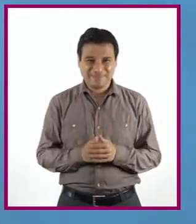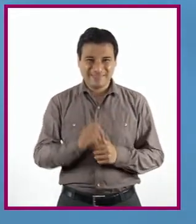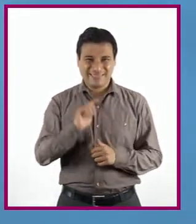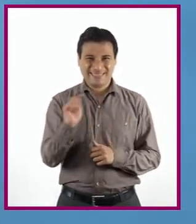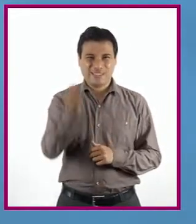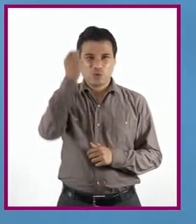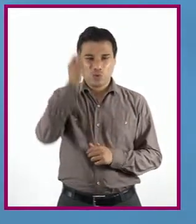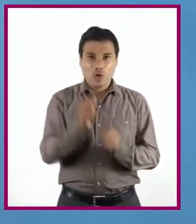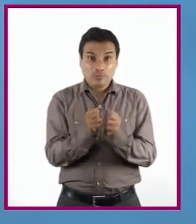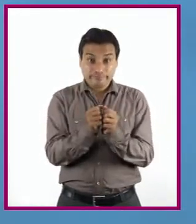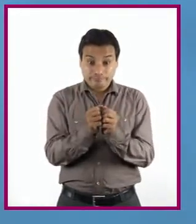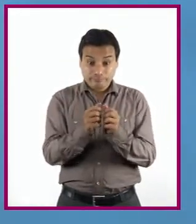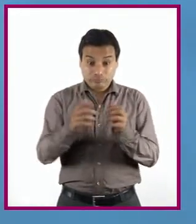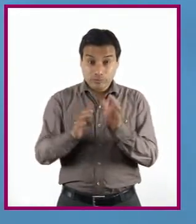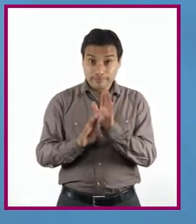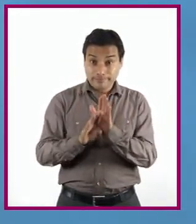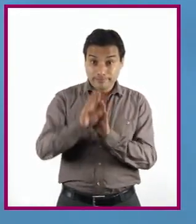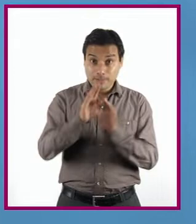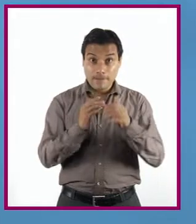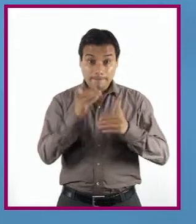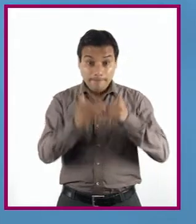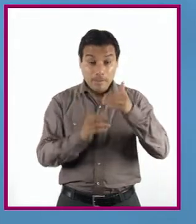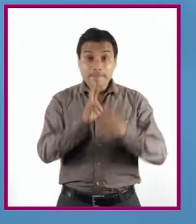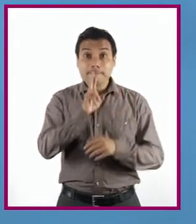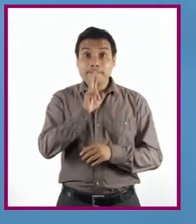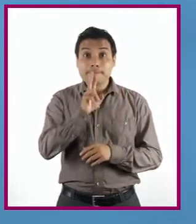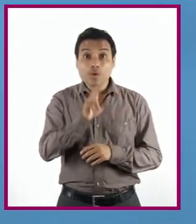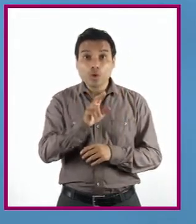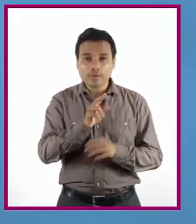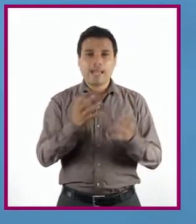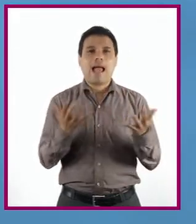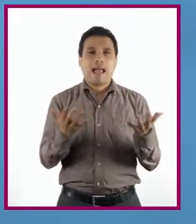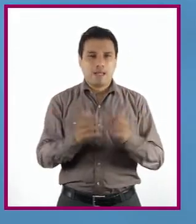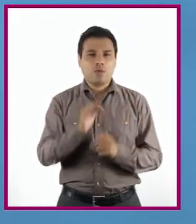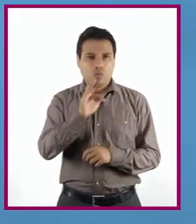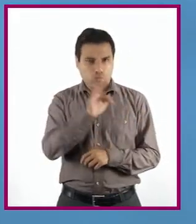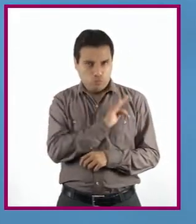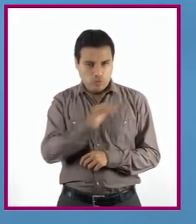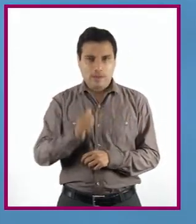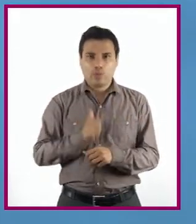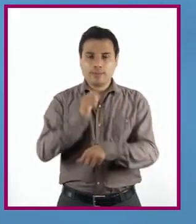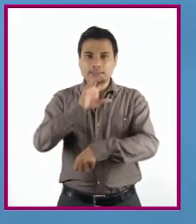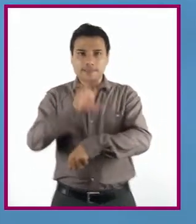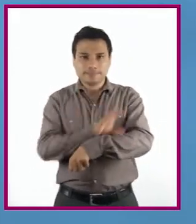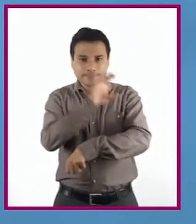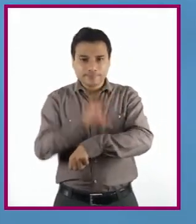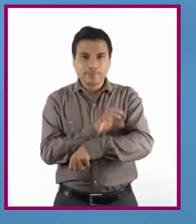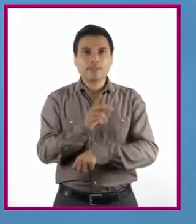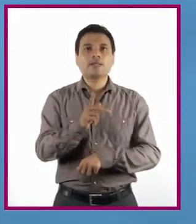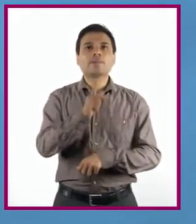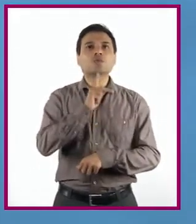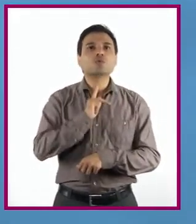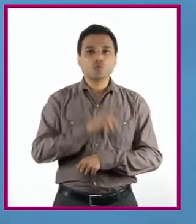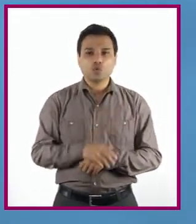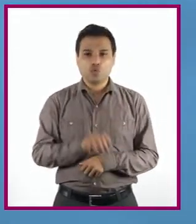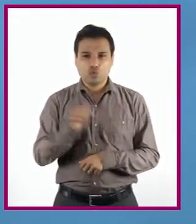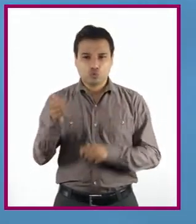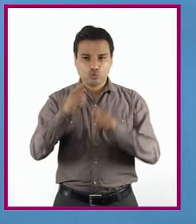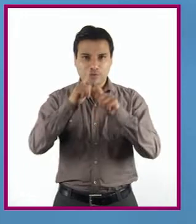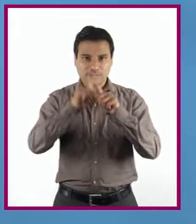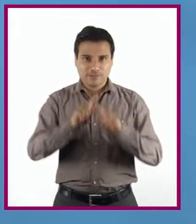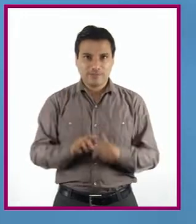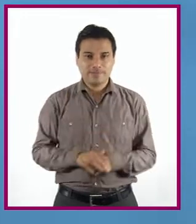tecnológico ha permitido el aprovechamiento de otras fuentes de energía, como el petróleo y sus derivados, el